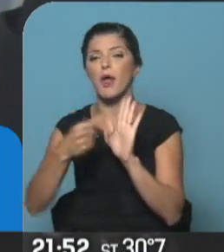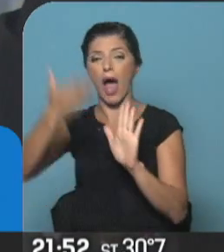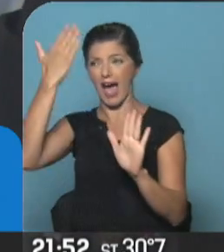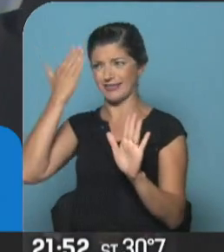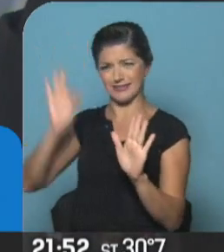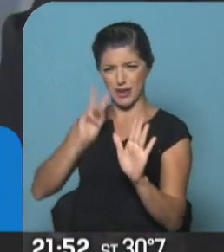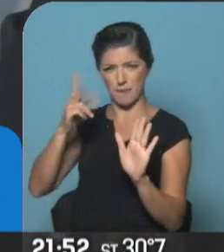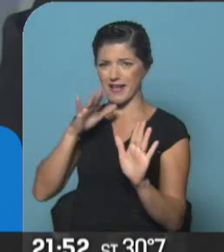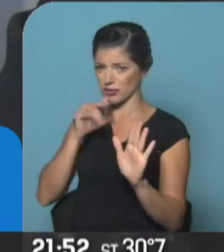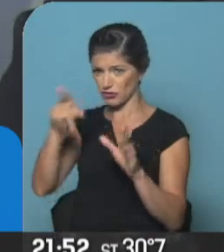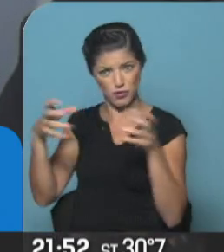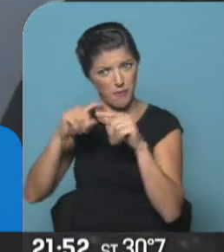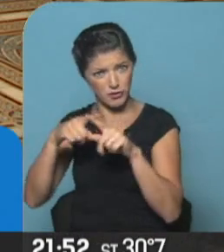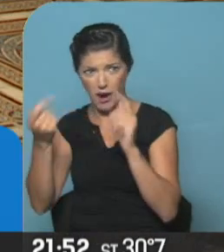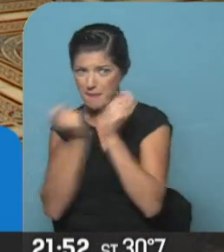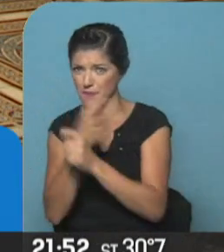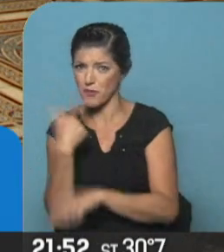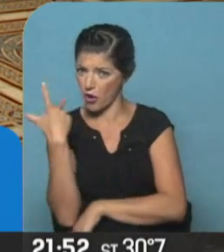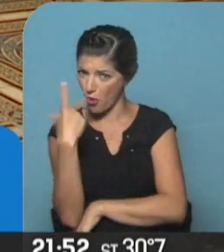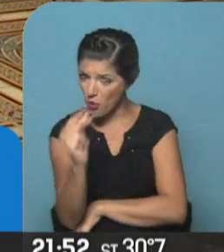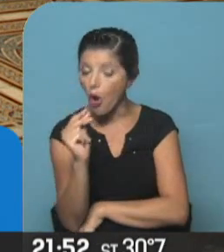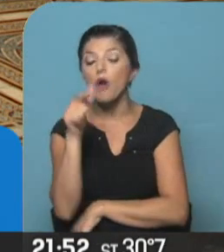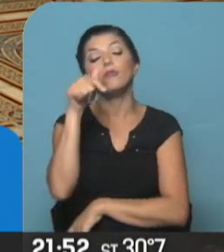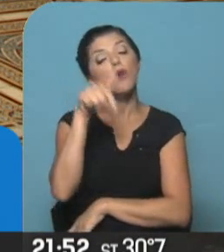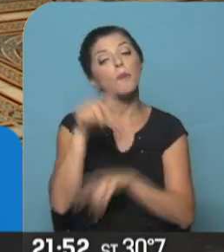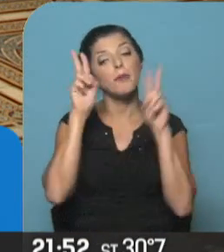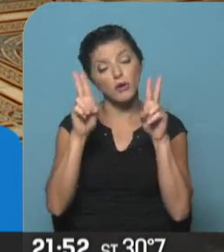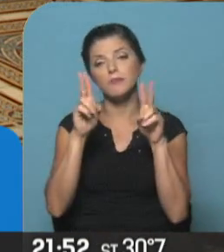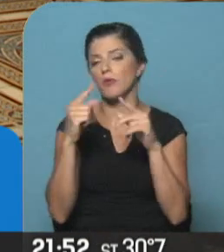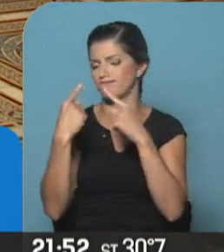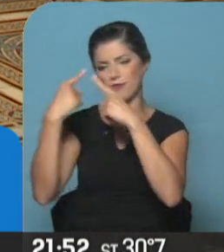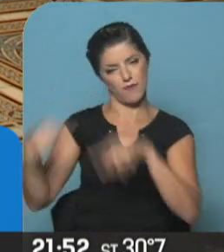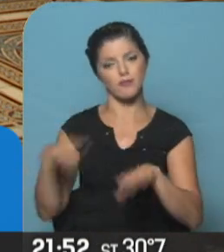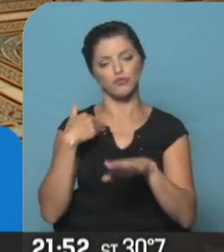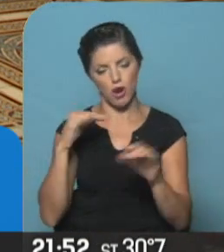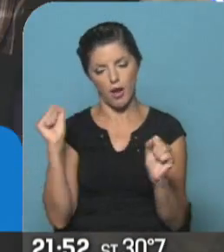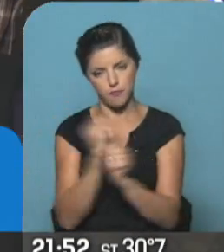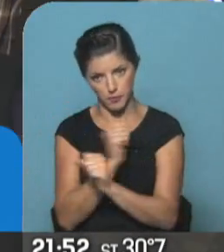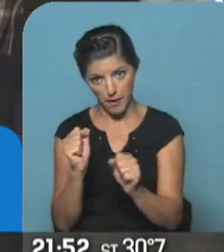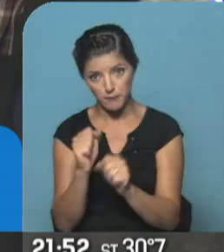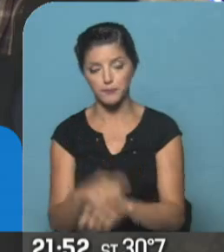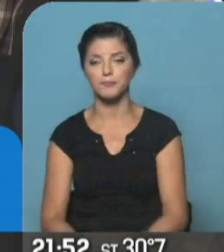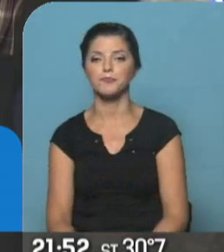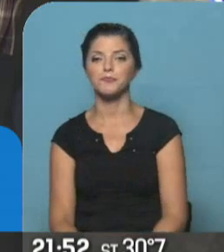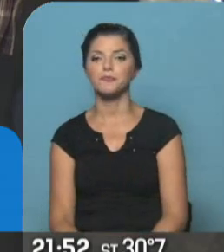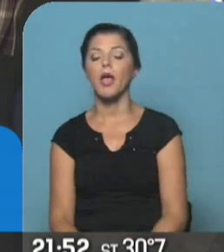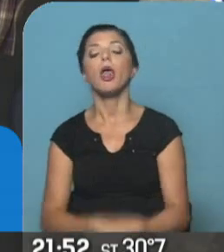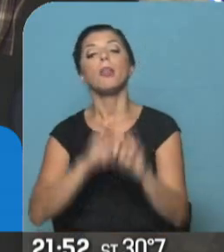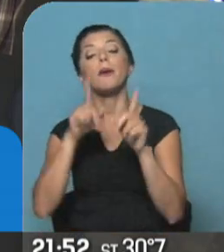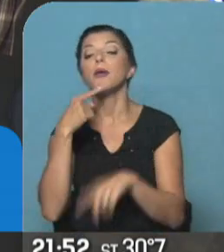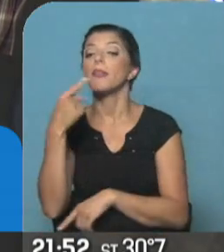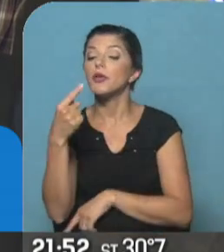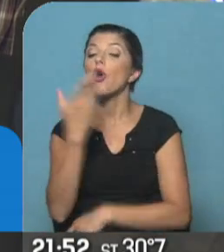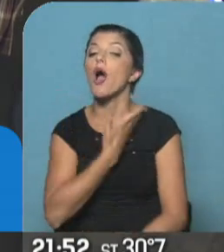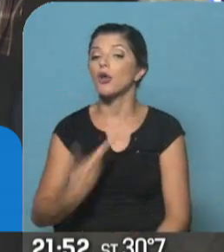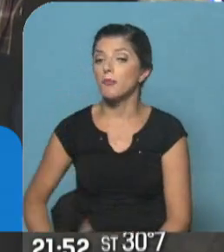año 2014, lo que el peronismo en esta oportunidad no va a hacer. Sorprendió también, diciendo que el gobierno pagará